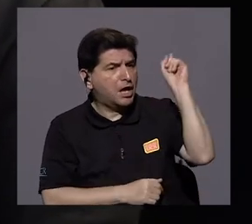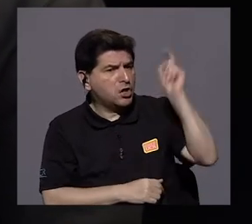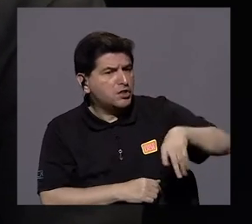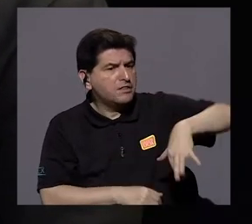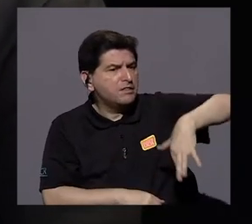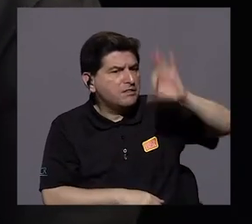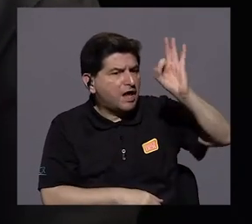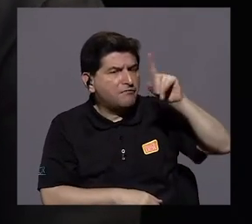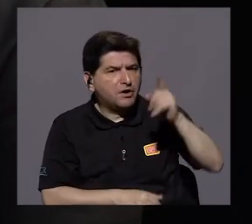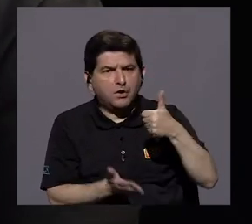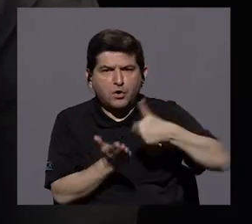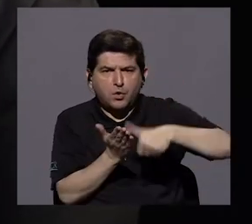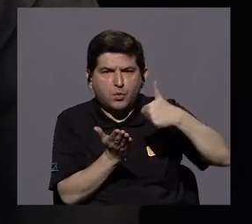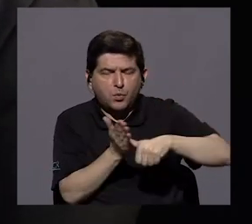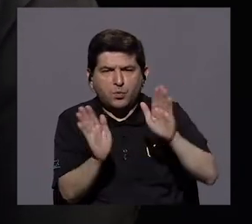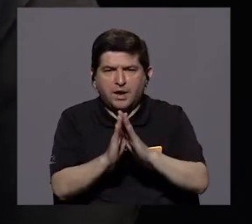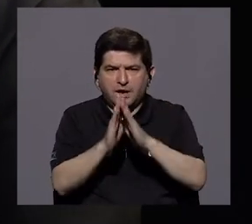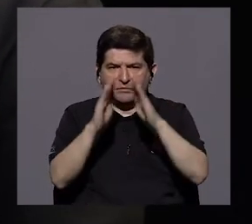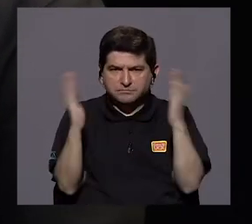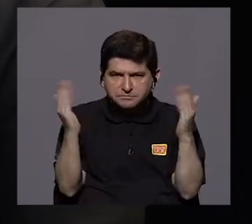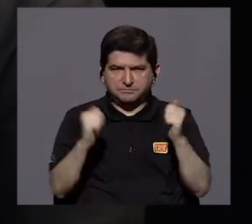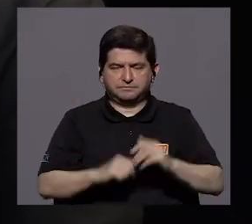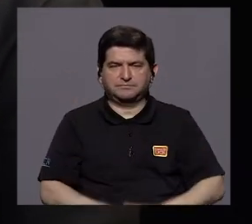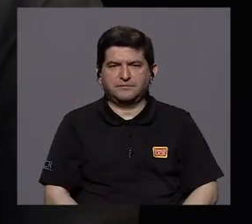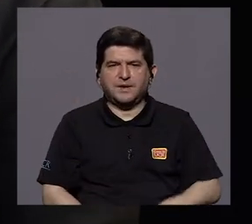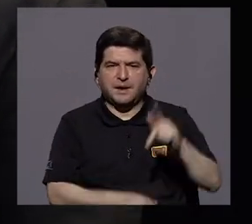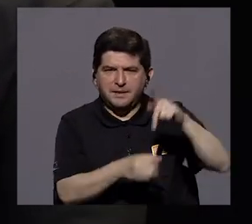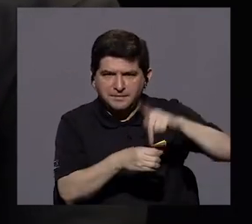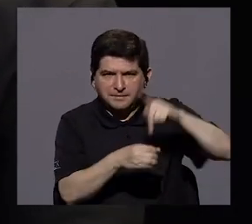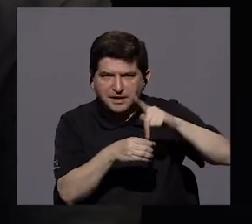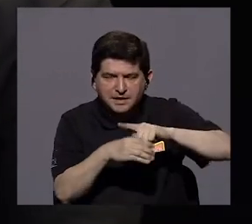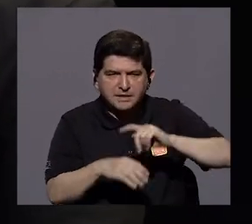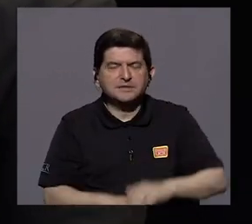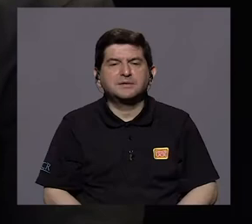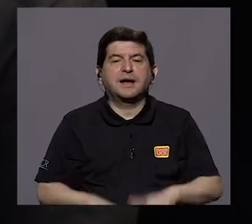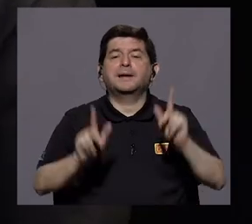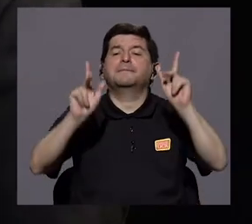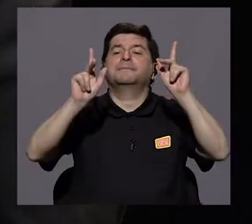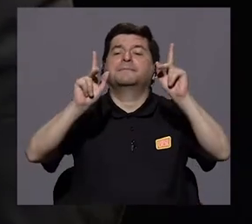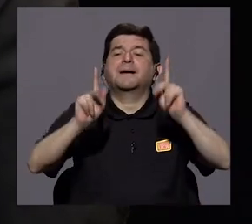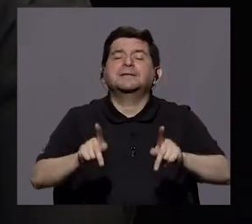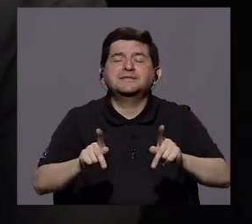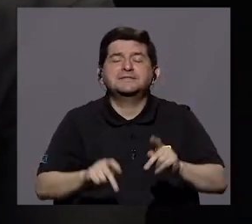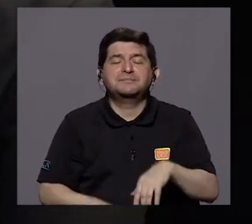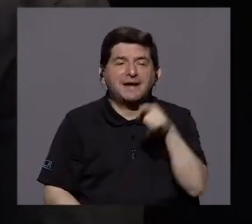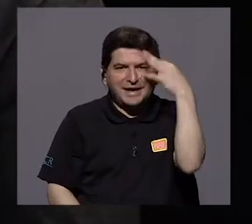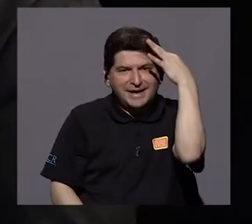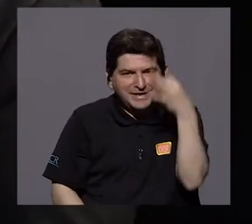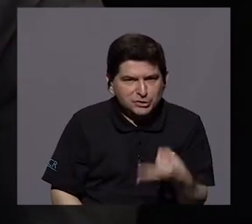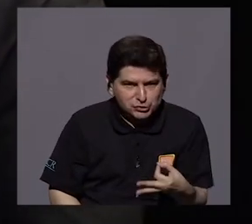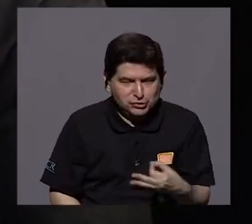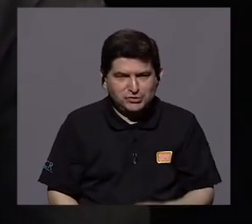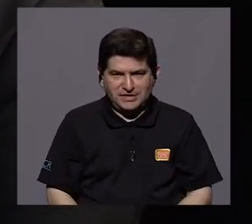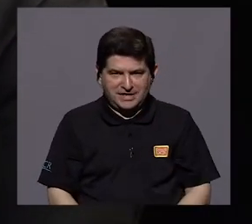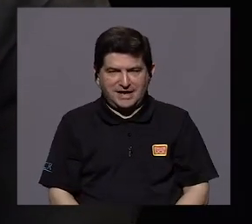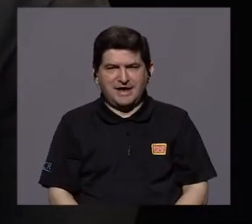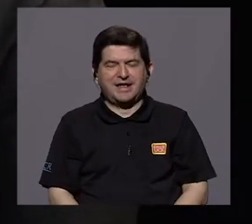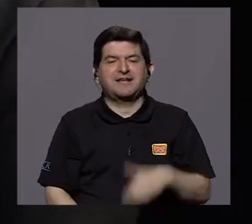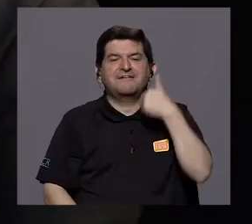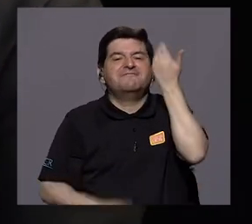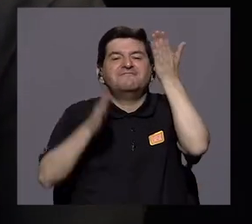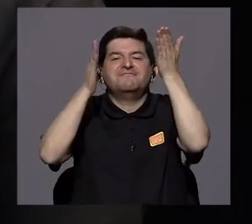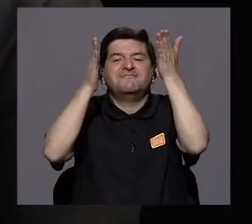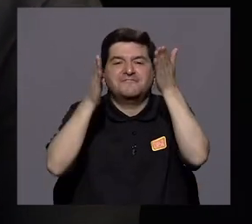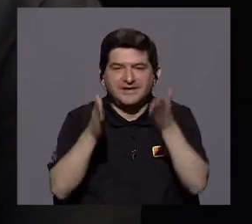ellos deben elegir en una votación abierta y participativa a la persona que para ellos va a desempeñarse